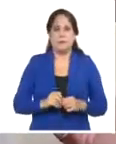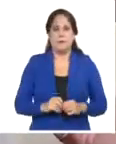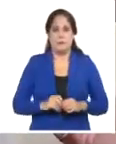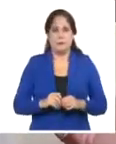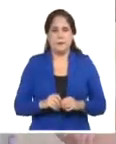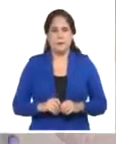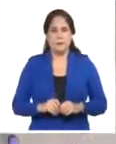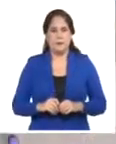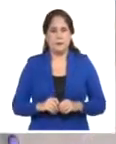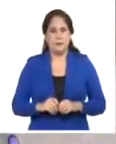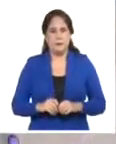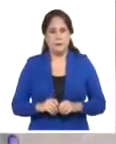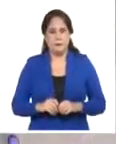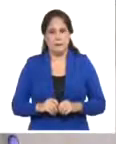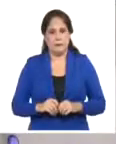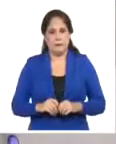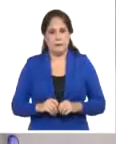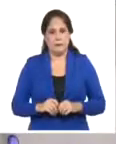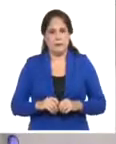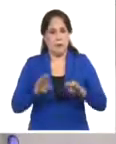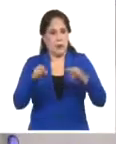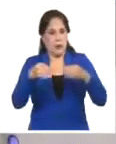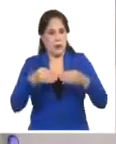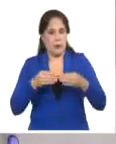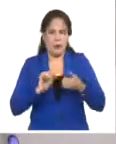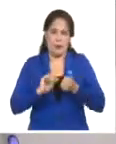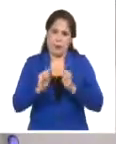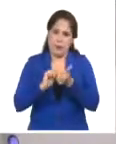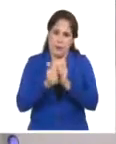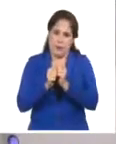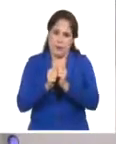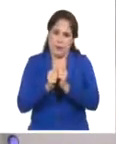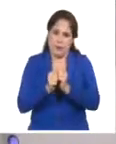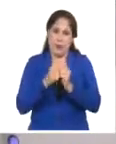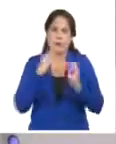cubano. Concluye así este acercamiento a los deportes. Muy buenas noches.